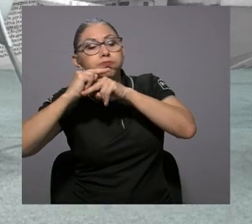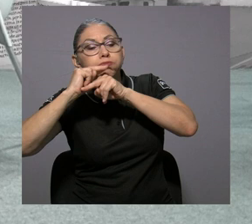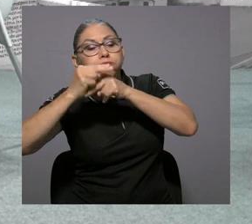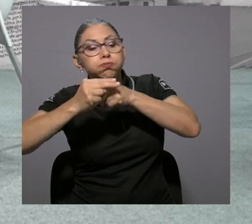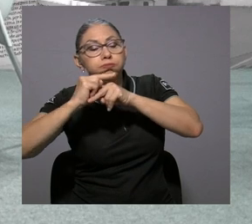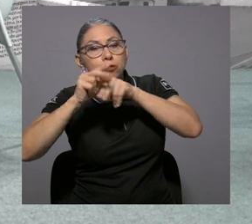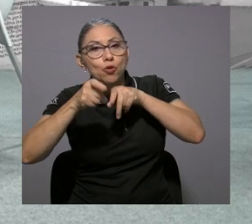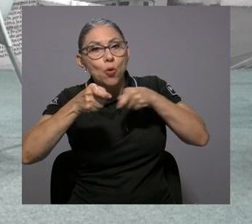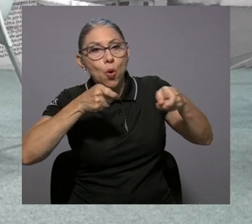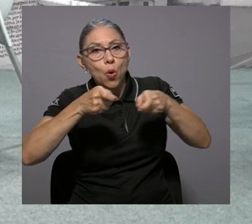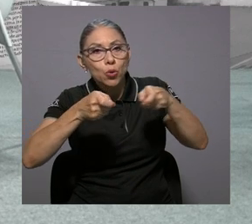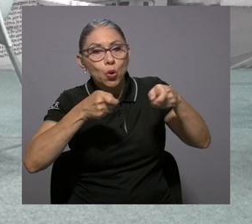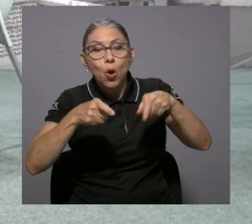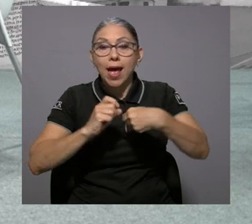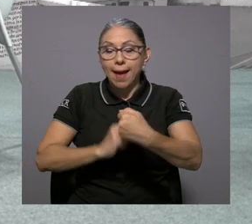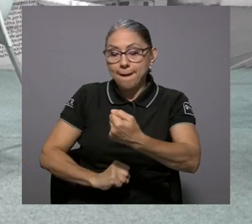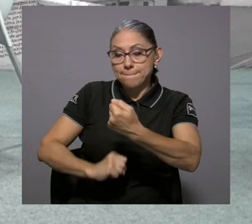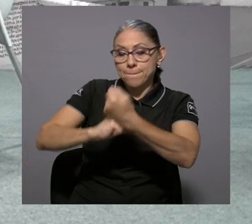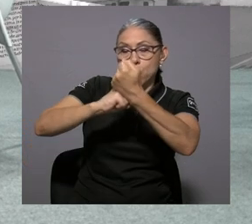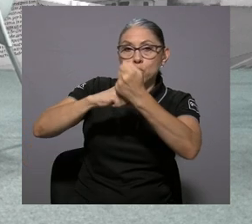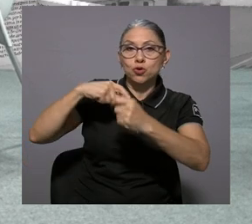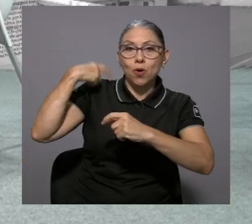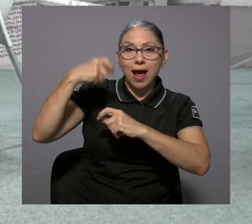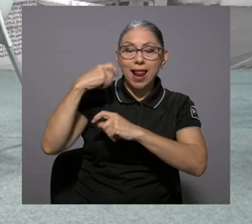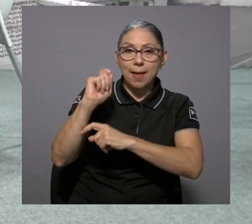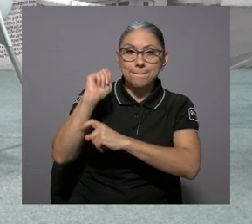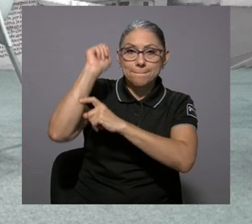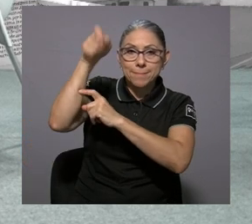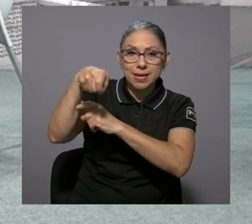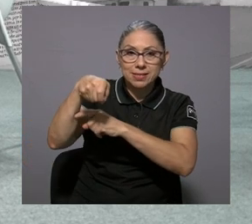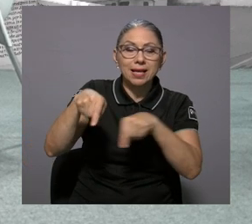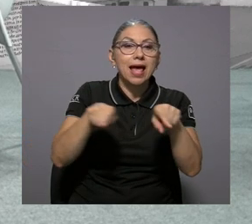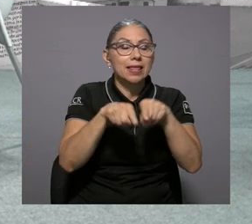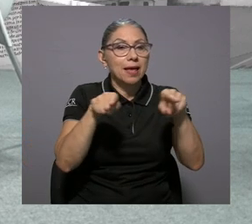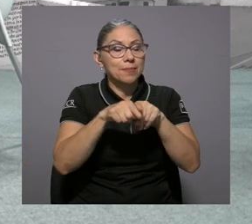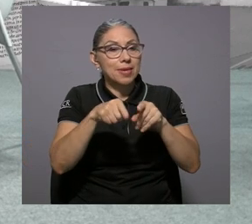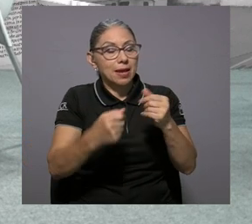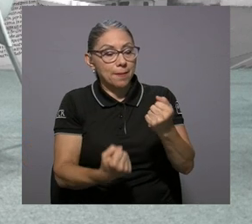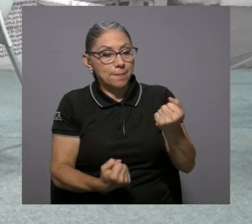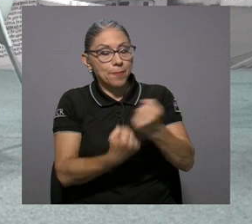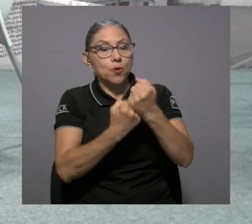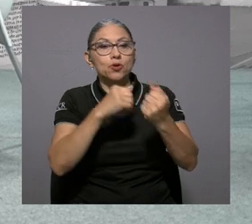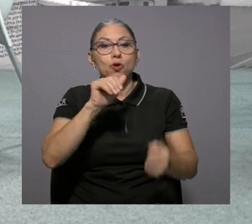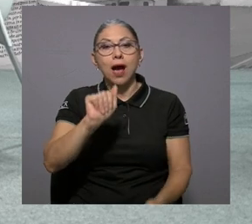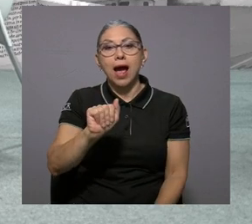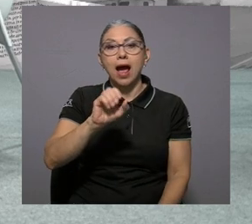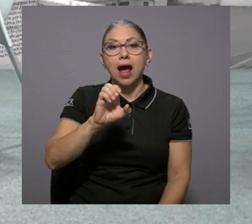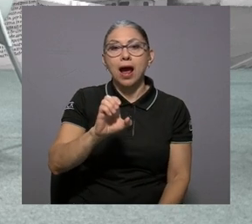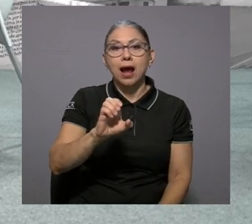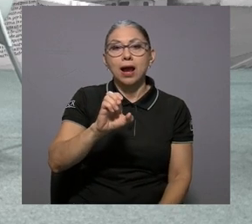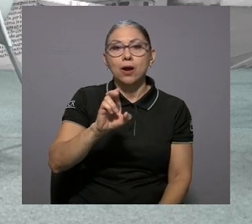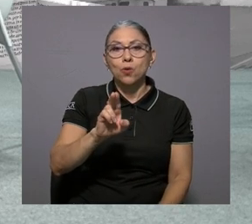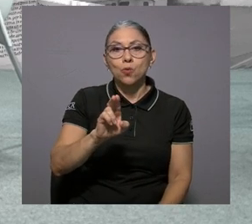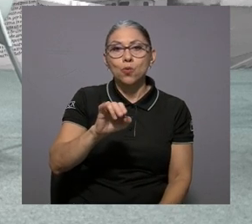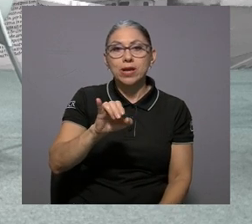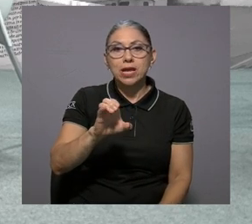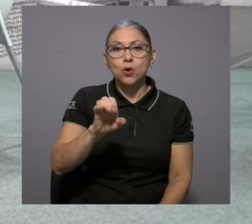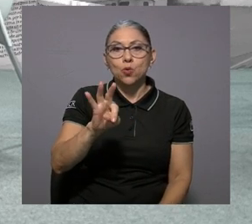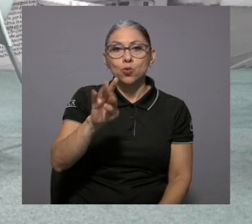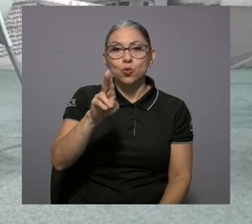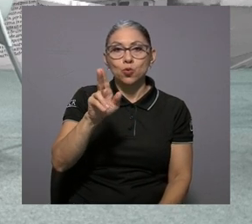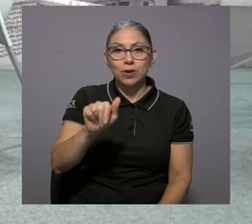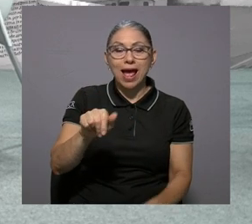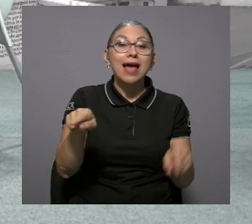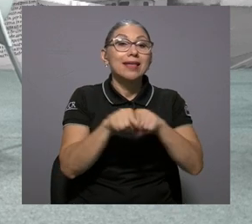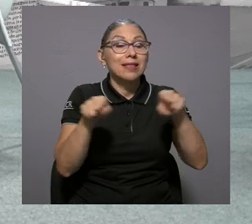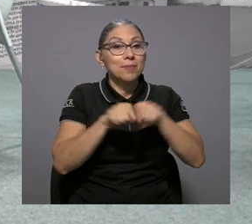pesca, apoyo a la acuicultura, pero también actividades que pueden tener que están en la tierra